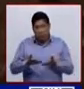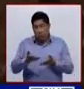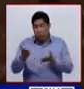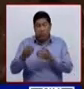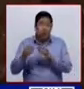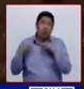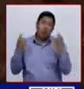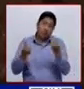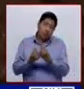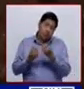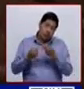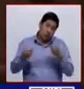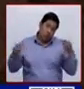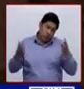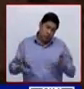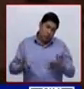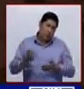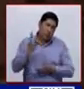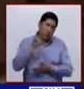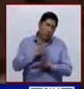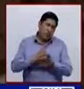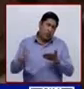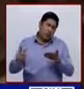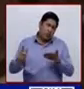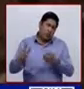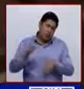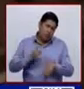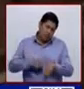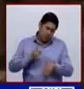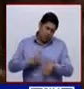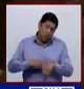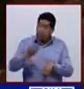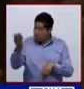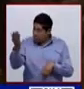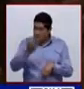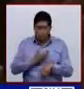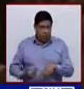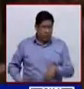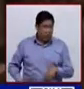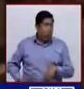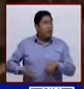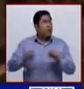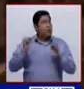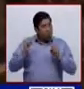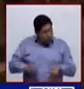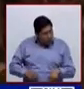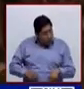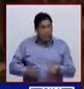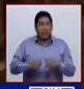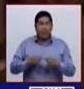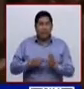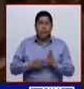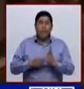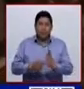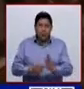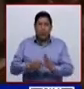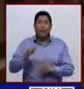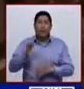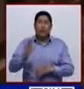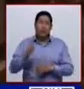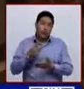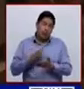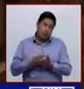bancadas opositoras casi una semana de plazo, presidente, para que puedan presentar